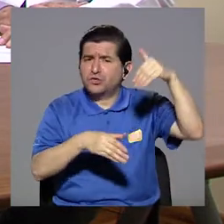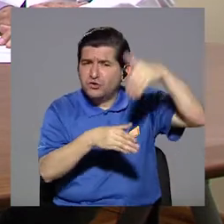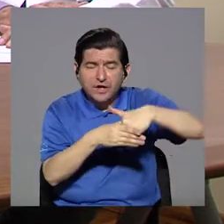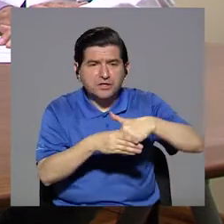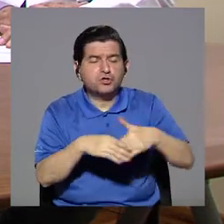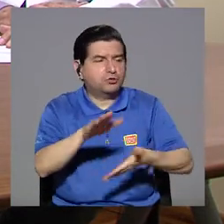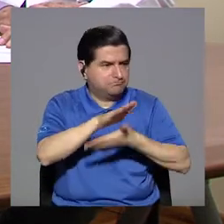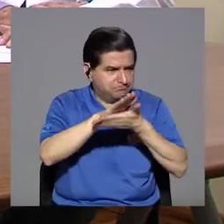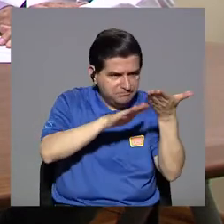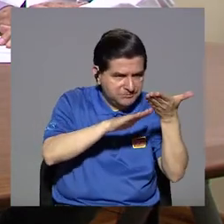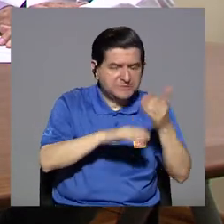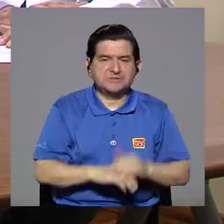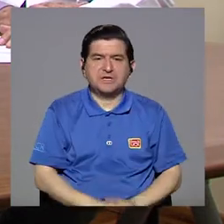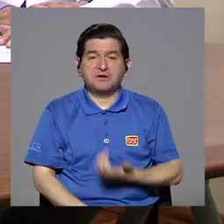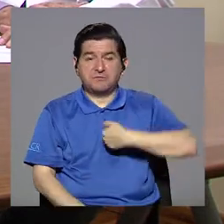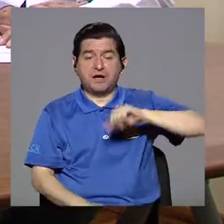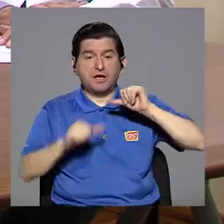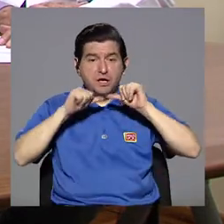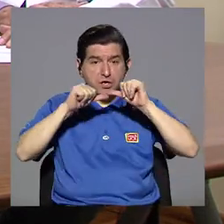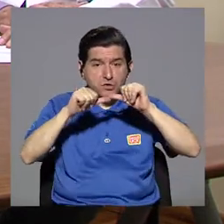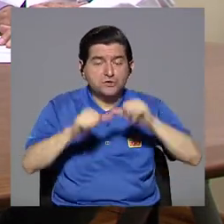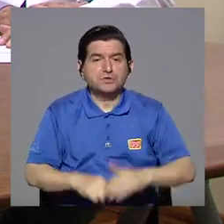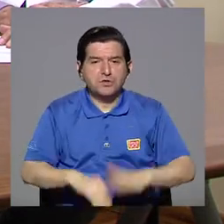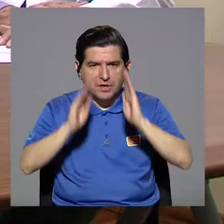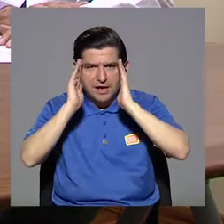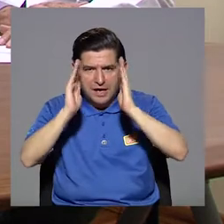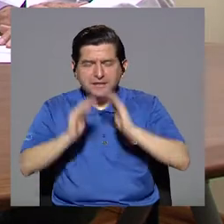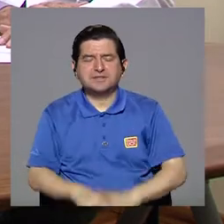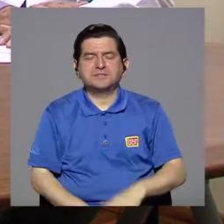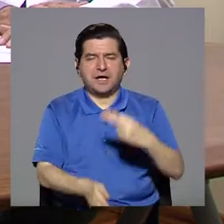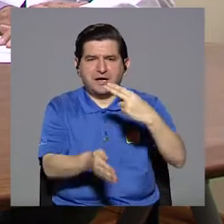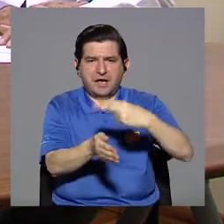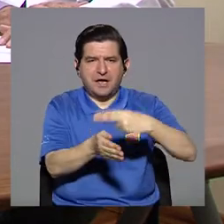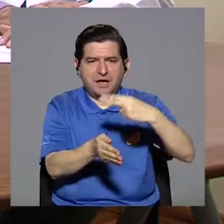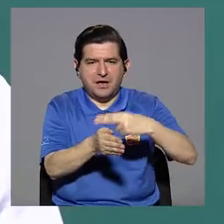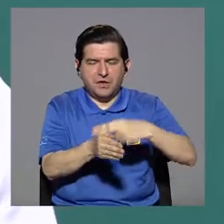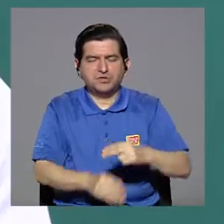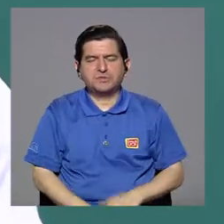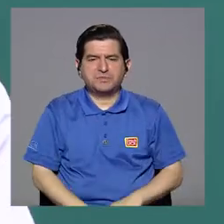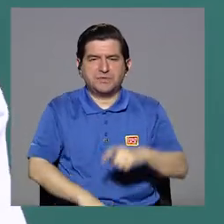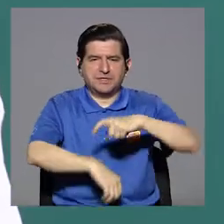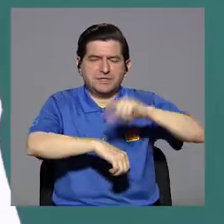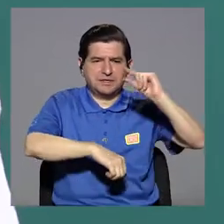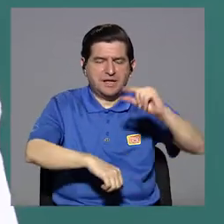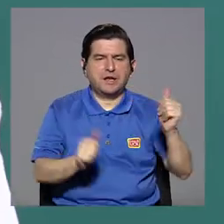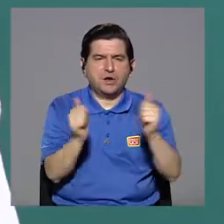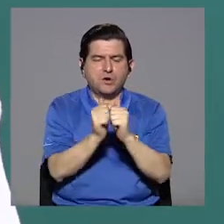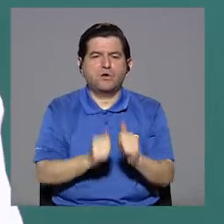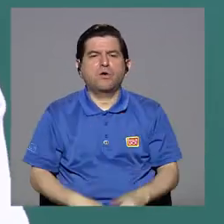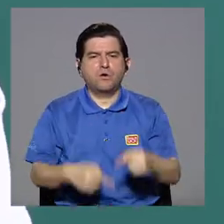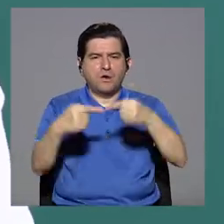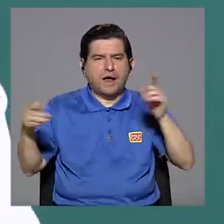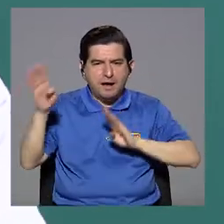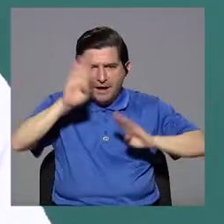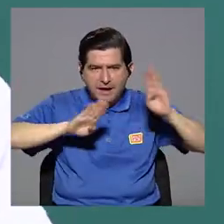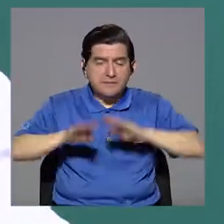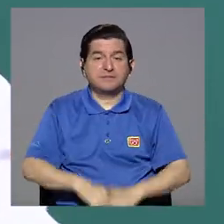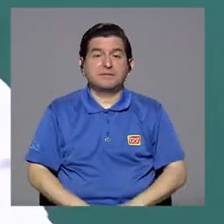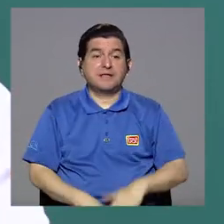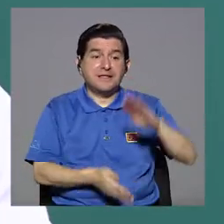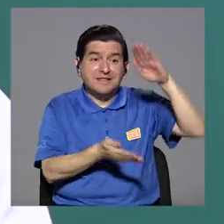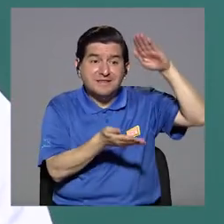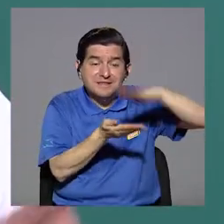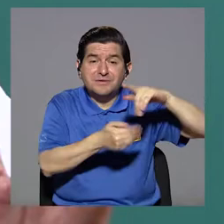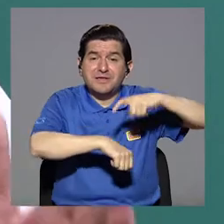le damos salida lo regresamos y lo continuamos tratando en el hospital de vida para completar su tratamiento con los antibióticos y eso nos